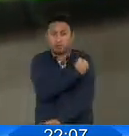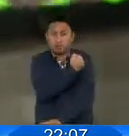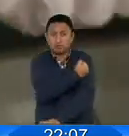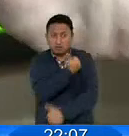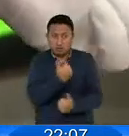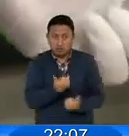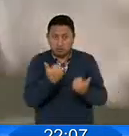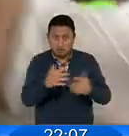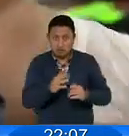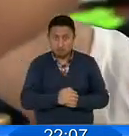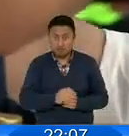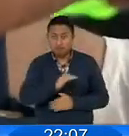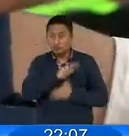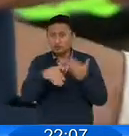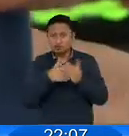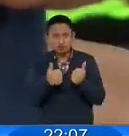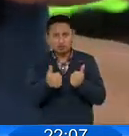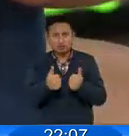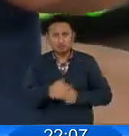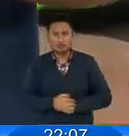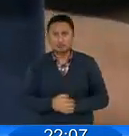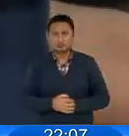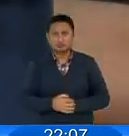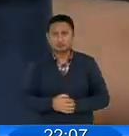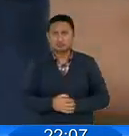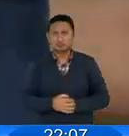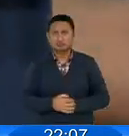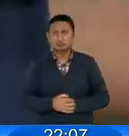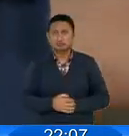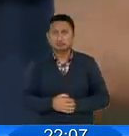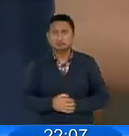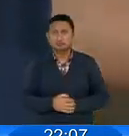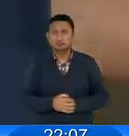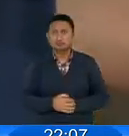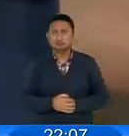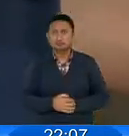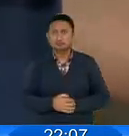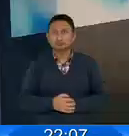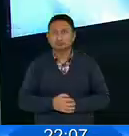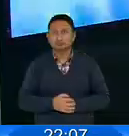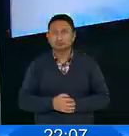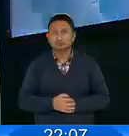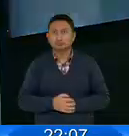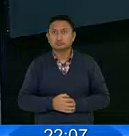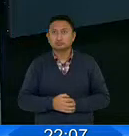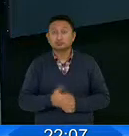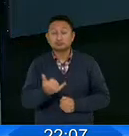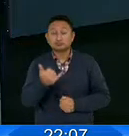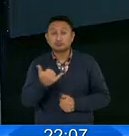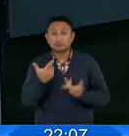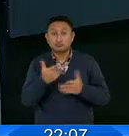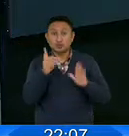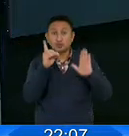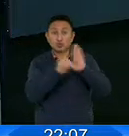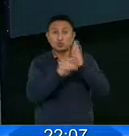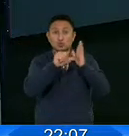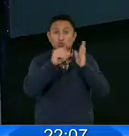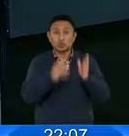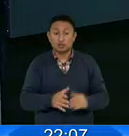disponible, ya que todas son efectivas. Informó Priscila Cadena. frente a denuncias ciudadanas